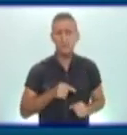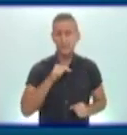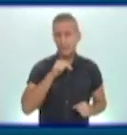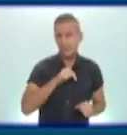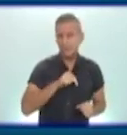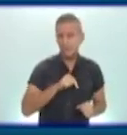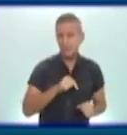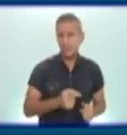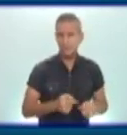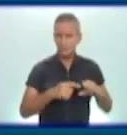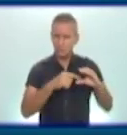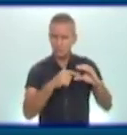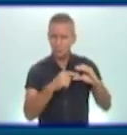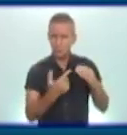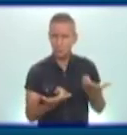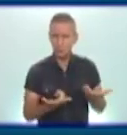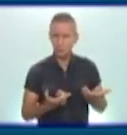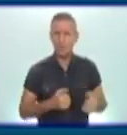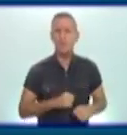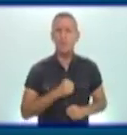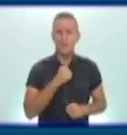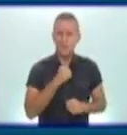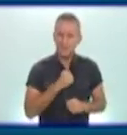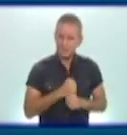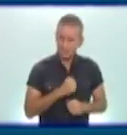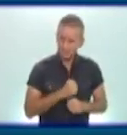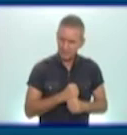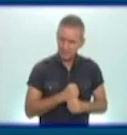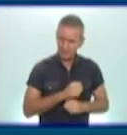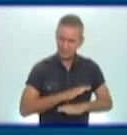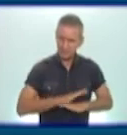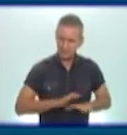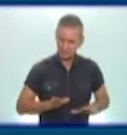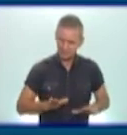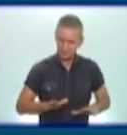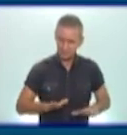los contenidos con los que vamos a estar trabajando.